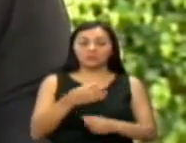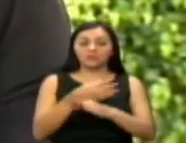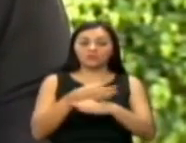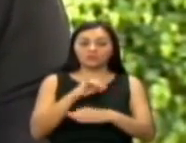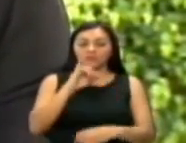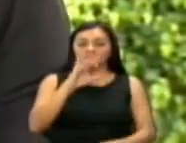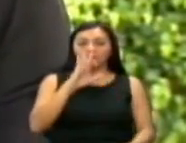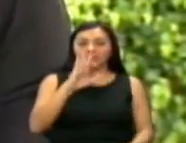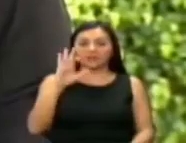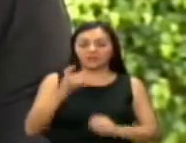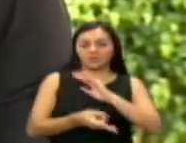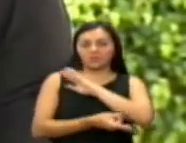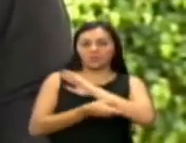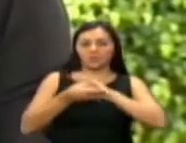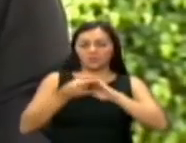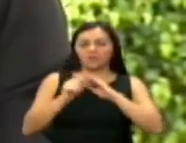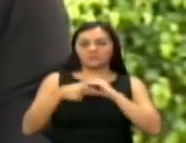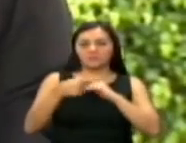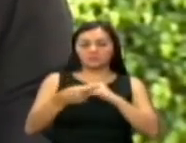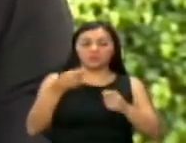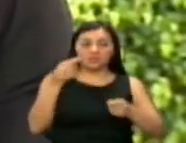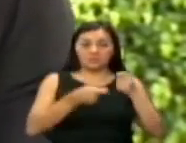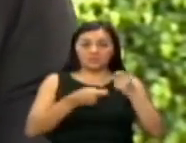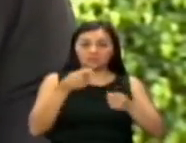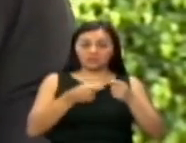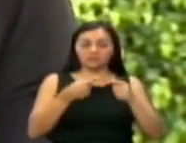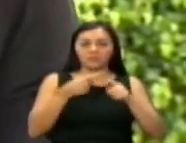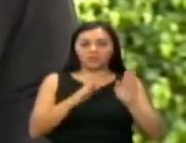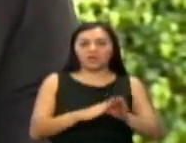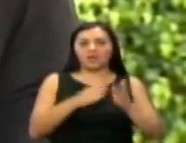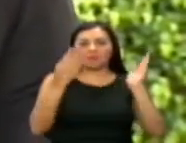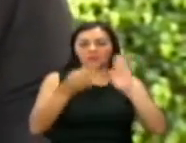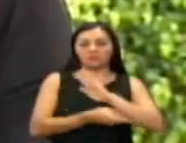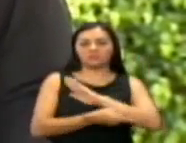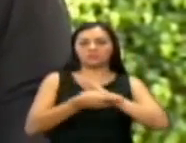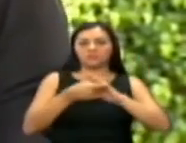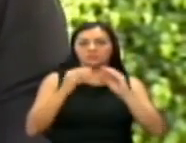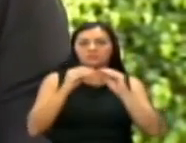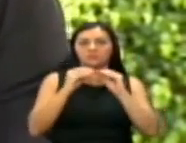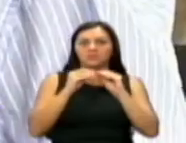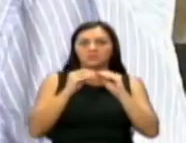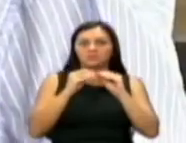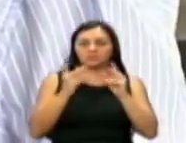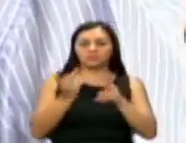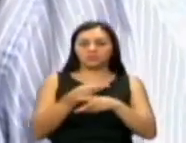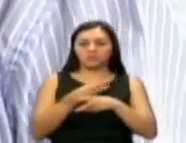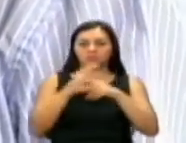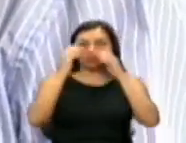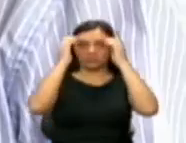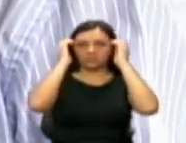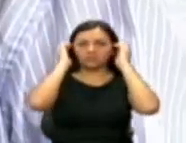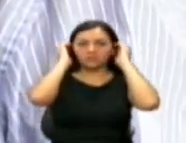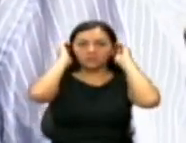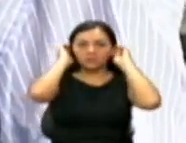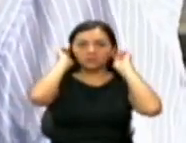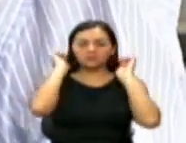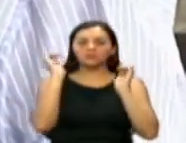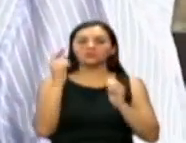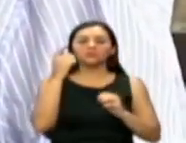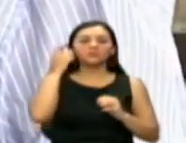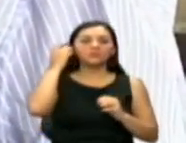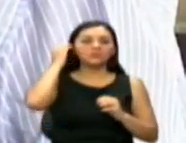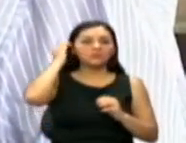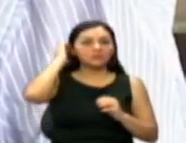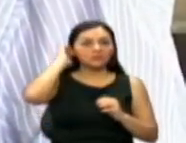opusieron, etcétera. Ha habido grandes inversiones en petróleo también para aumentar nuestra capacidad de producción. Solo algo muy puntual, señor presidente. Mire, el precio de la venta pero un